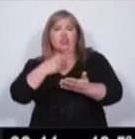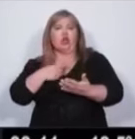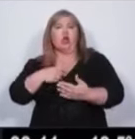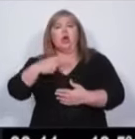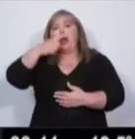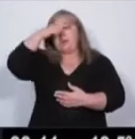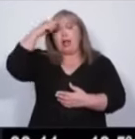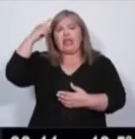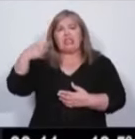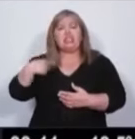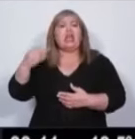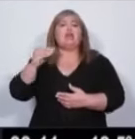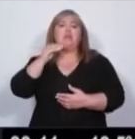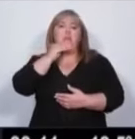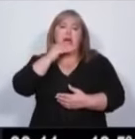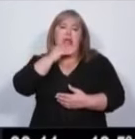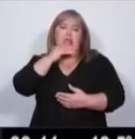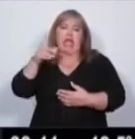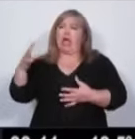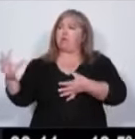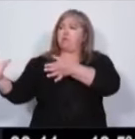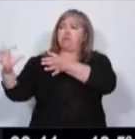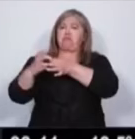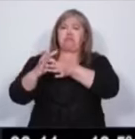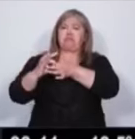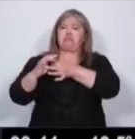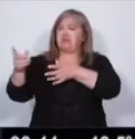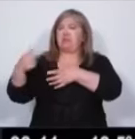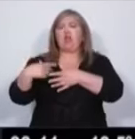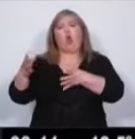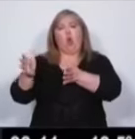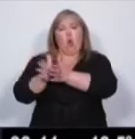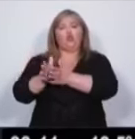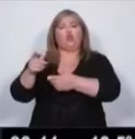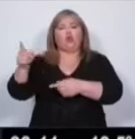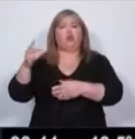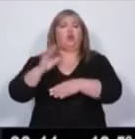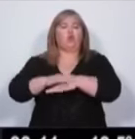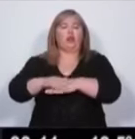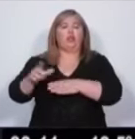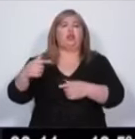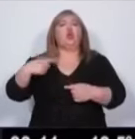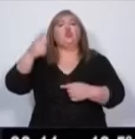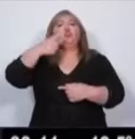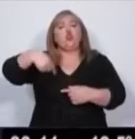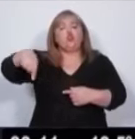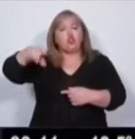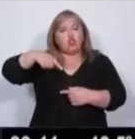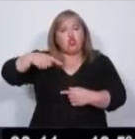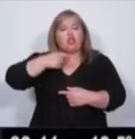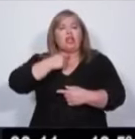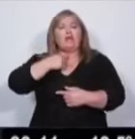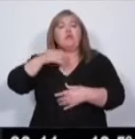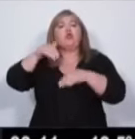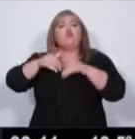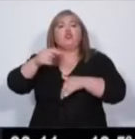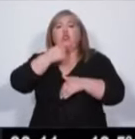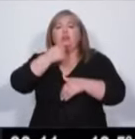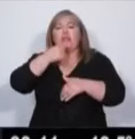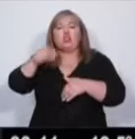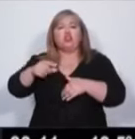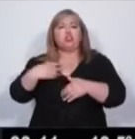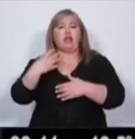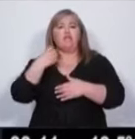de Sergio Massa. Nosotros tenemos que convertir el voto de los mendocinos en un fuerte mensaje para defender la educación